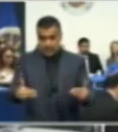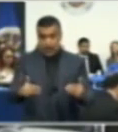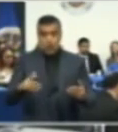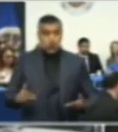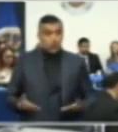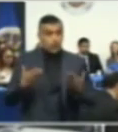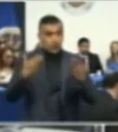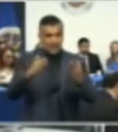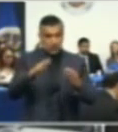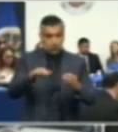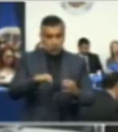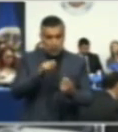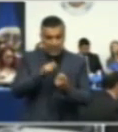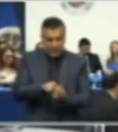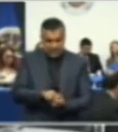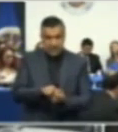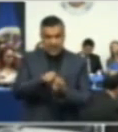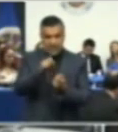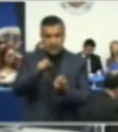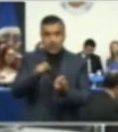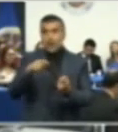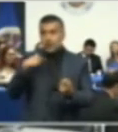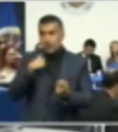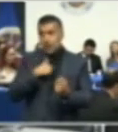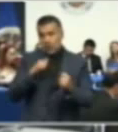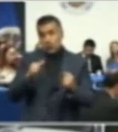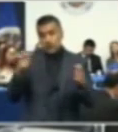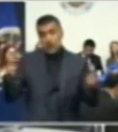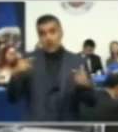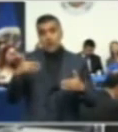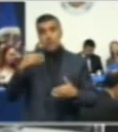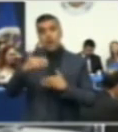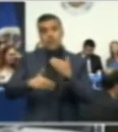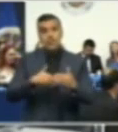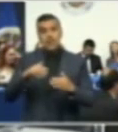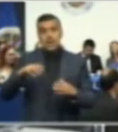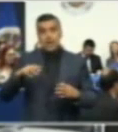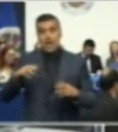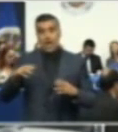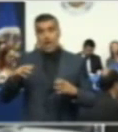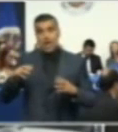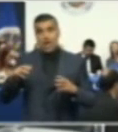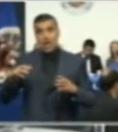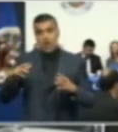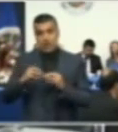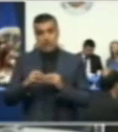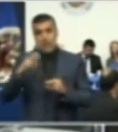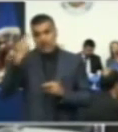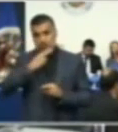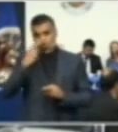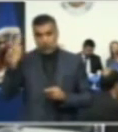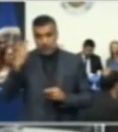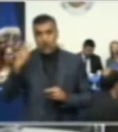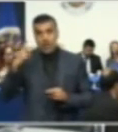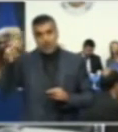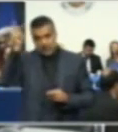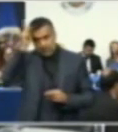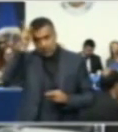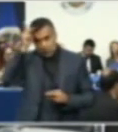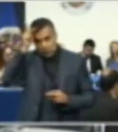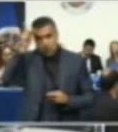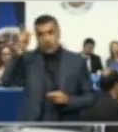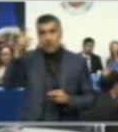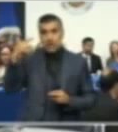de propuestas concretas específicas, se puede dar un gran paso. La Universidad Católica es, no cabe la menor duda, en el Perú,